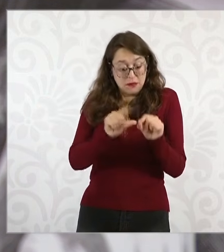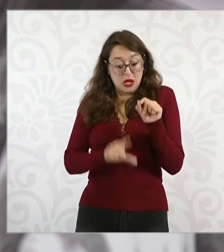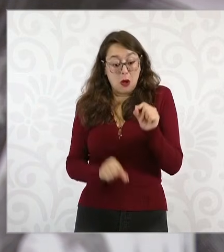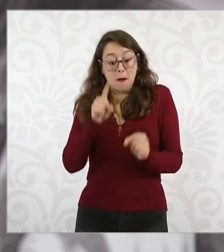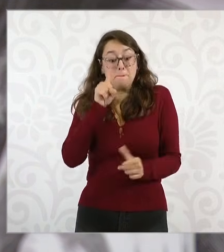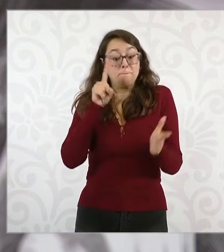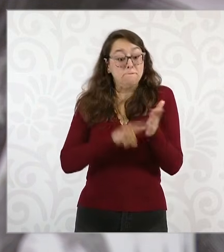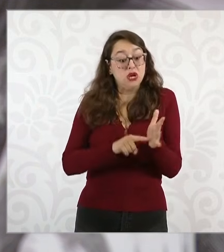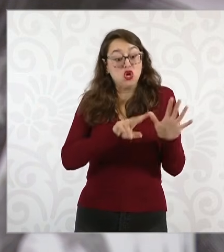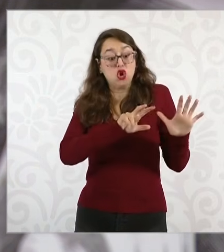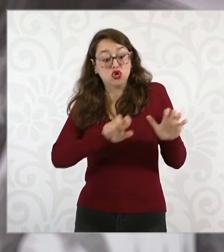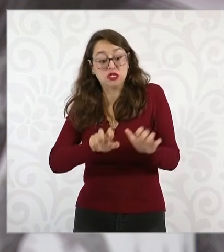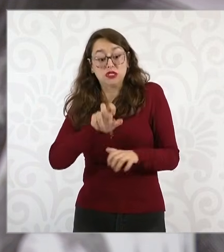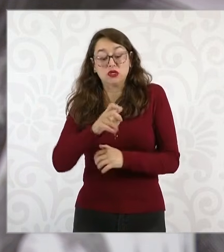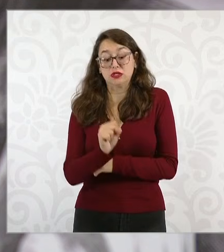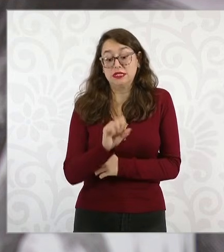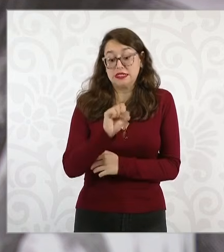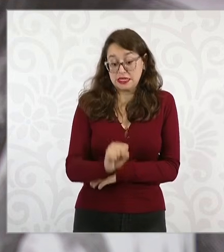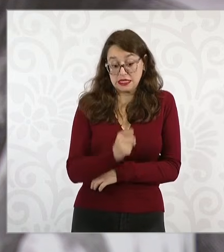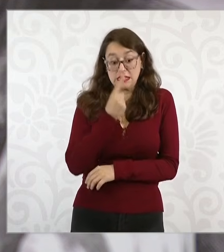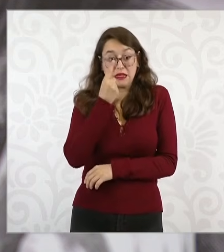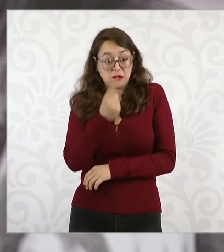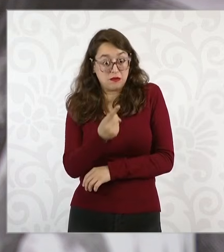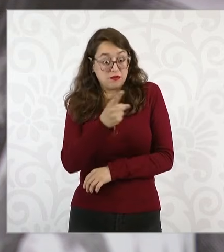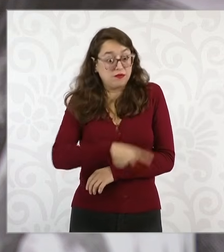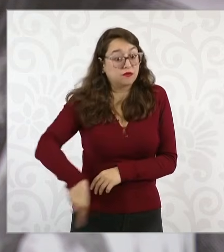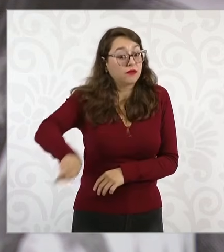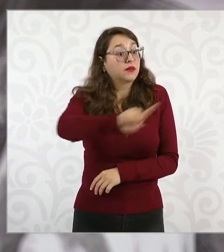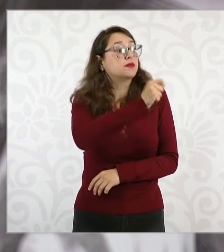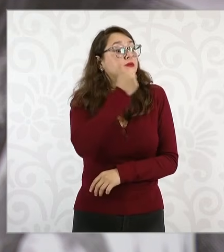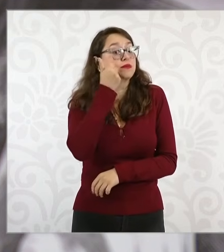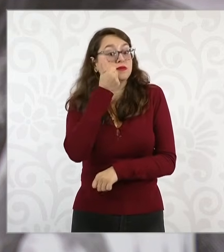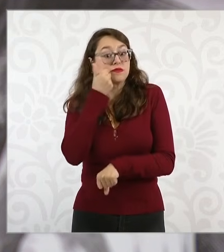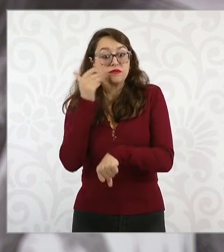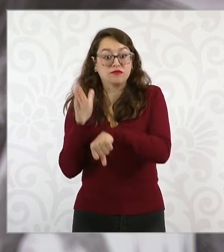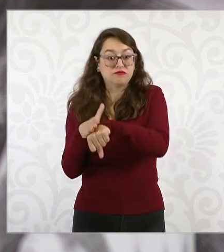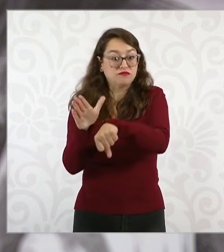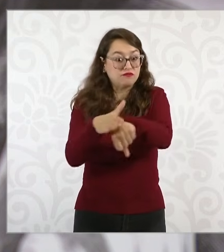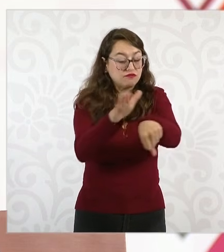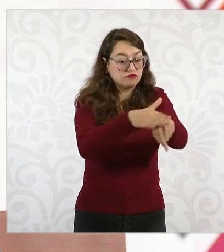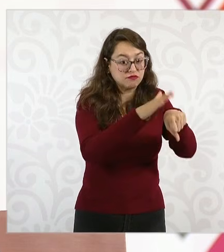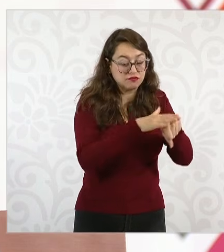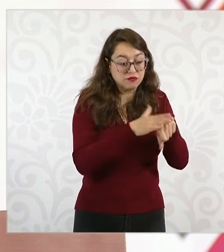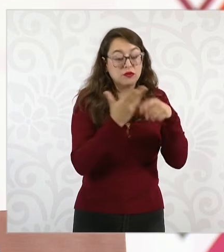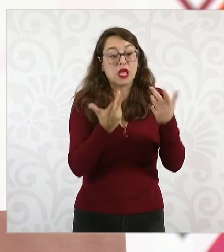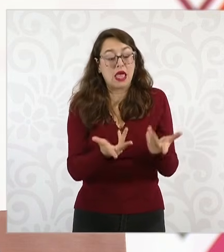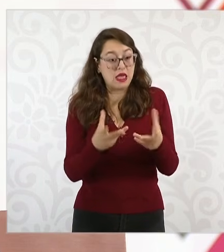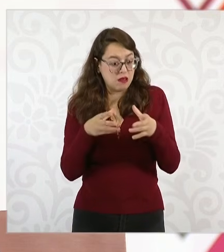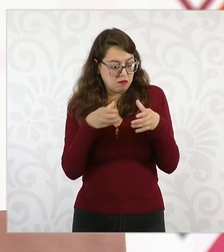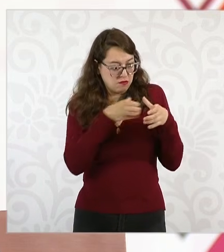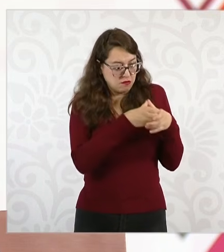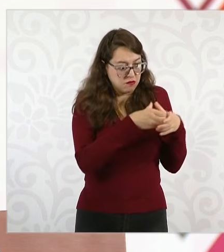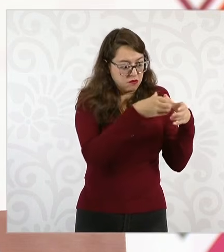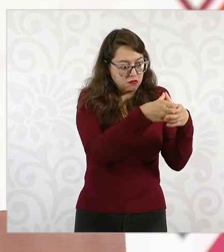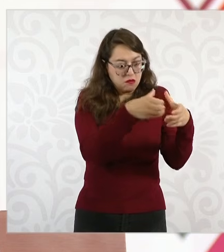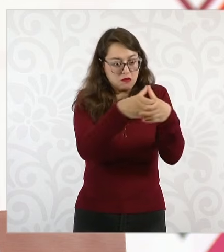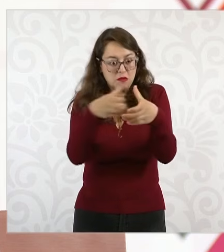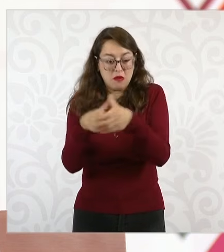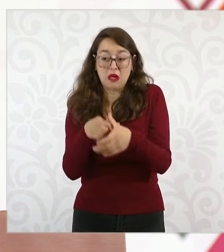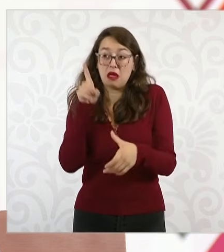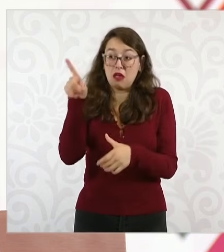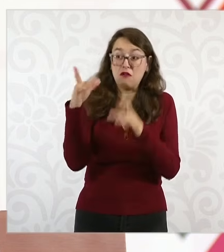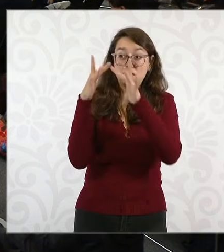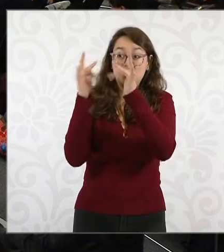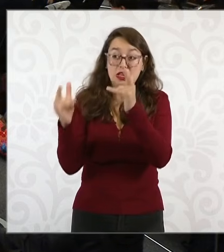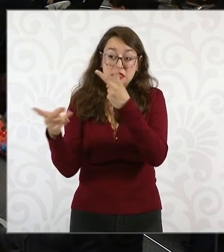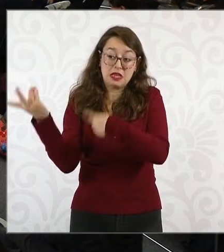1861 e impulsó con los estudiantes casas de socorro durante la invasión